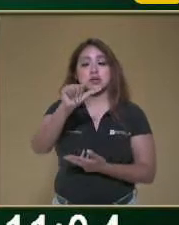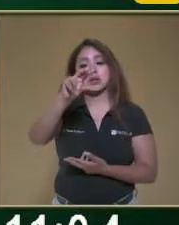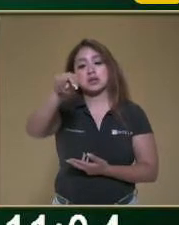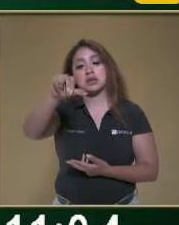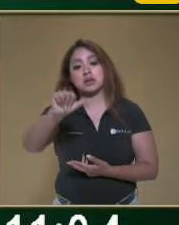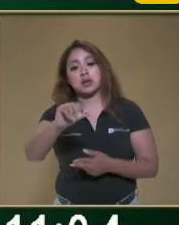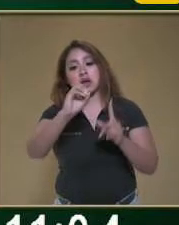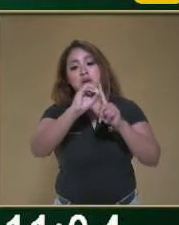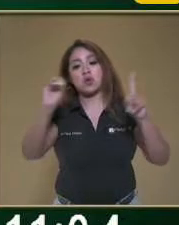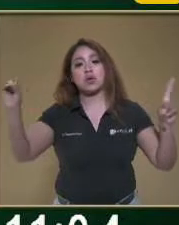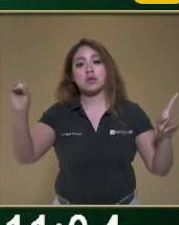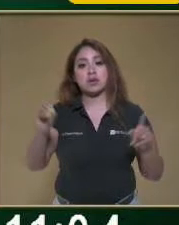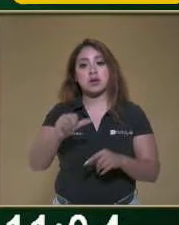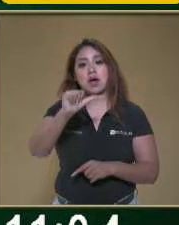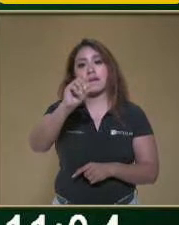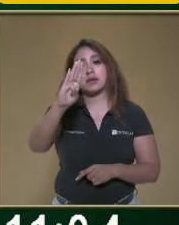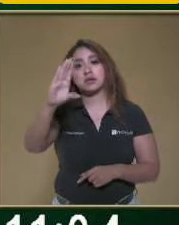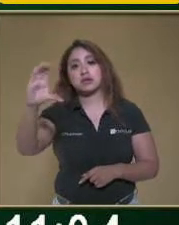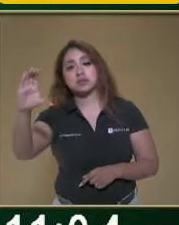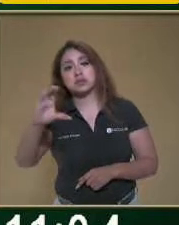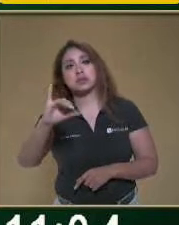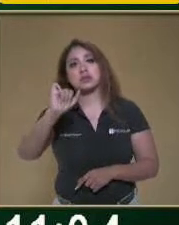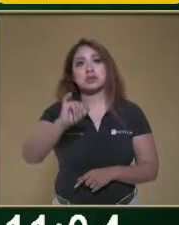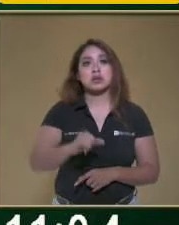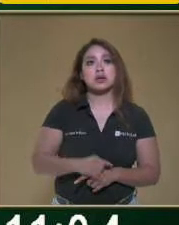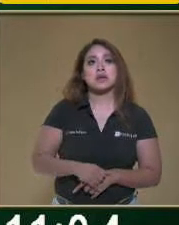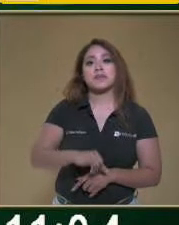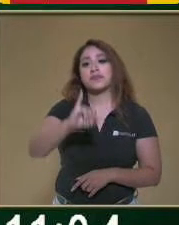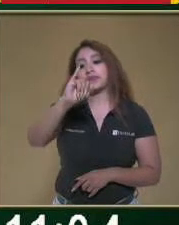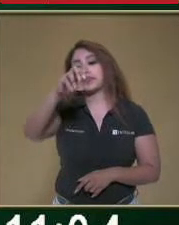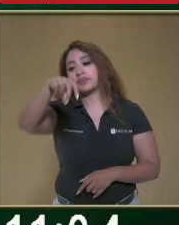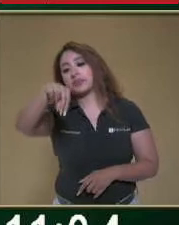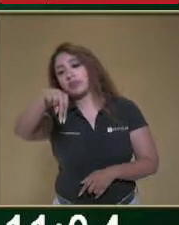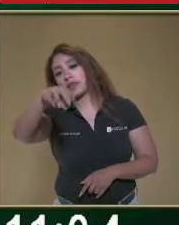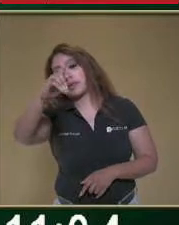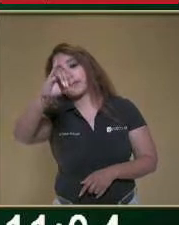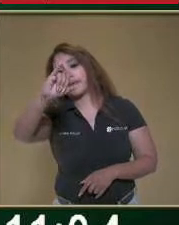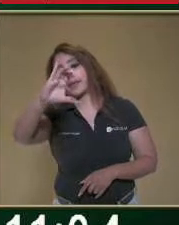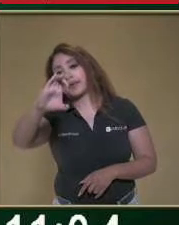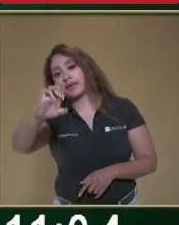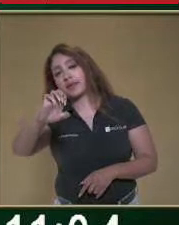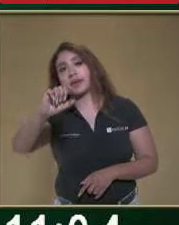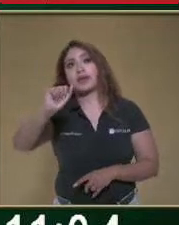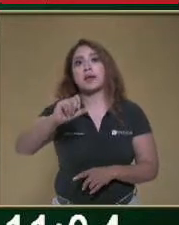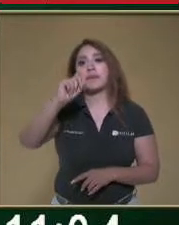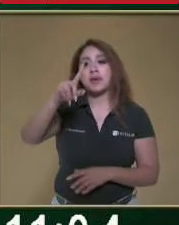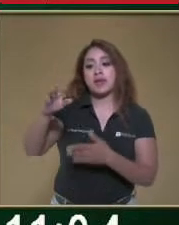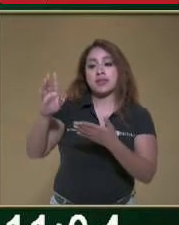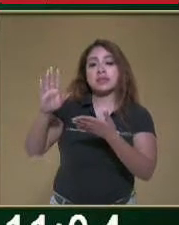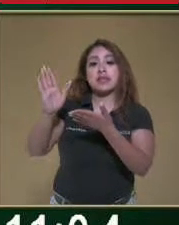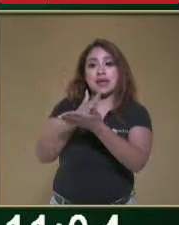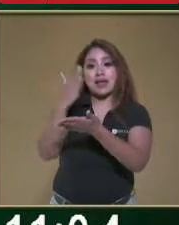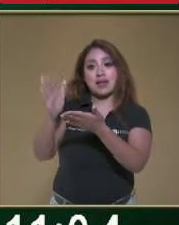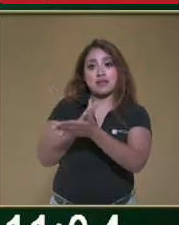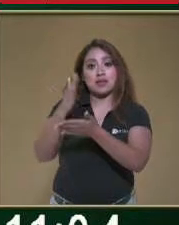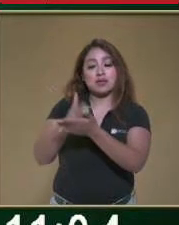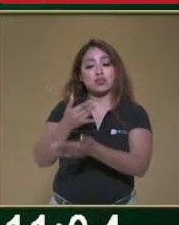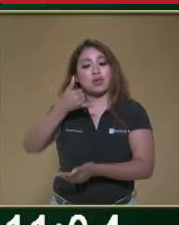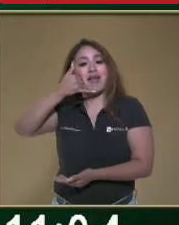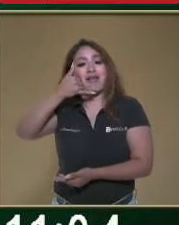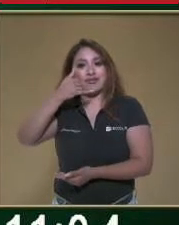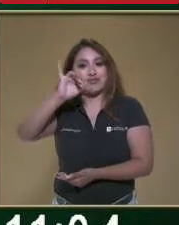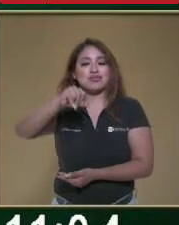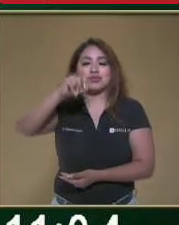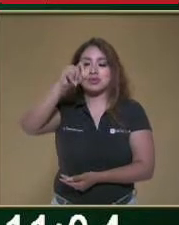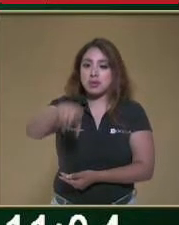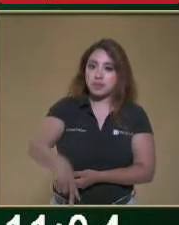alfabeto es muy importante porque, por ejemplo, los índices, los directorios de teléfono también se acomodan por la